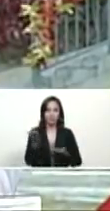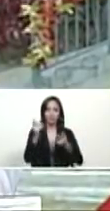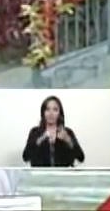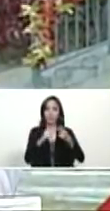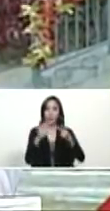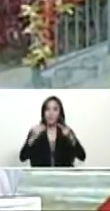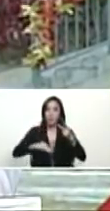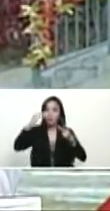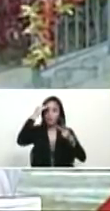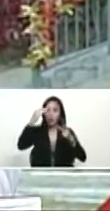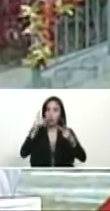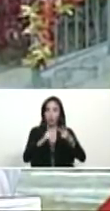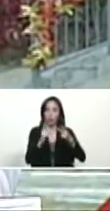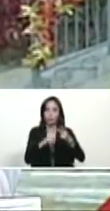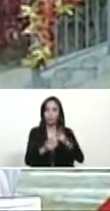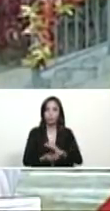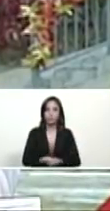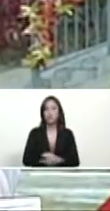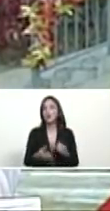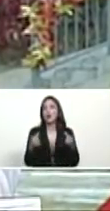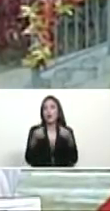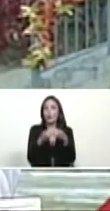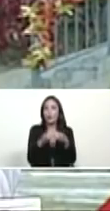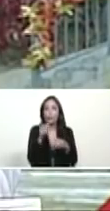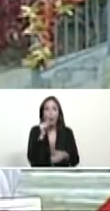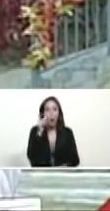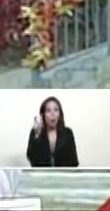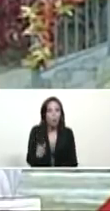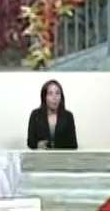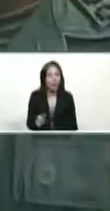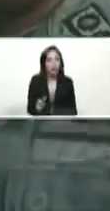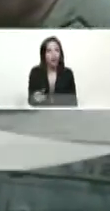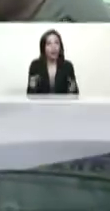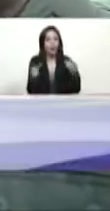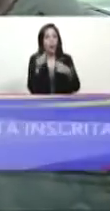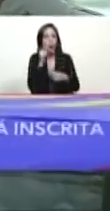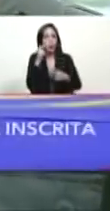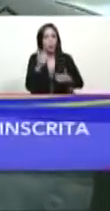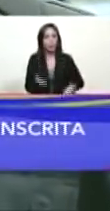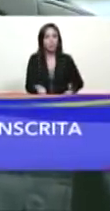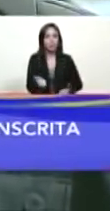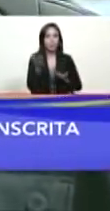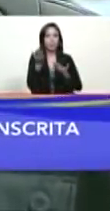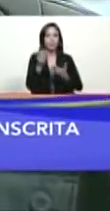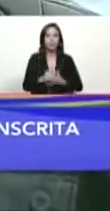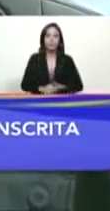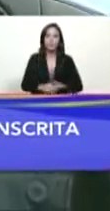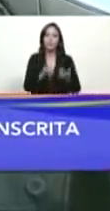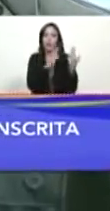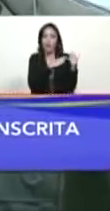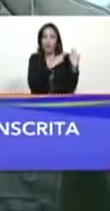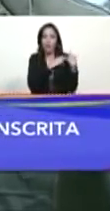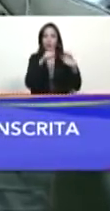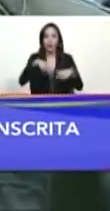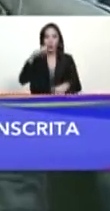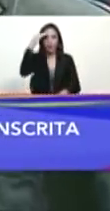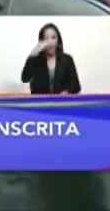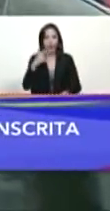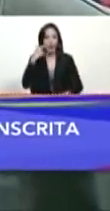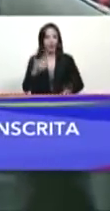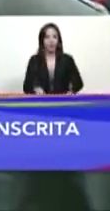Igualmente al general de división Winston Gregorio Churio, comandante de Caracas, SODI